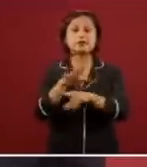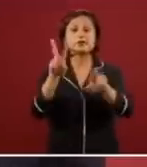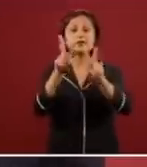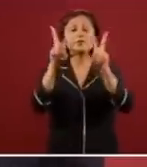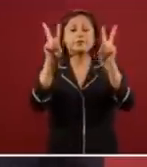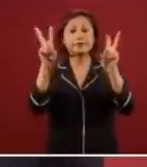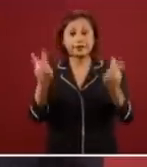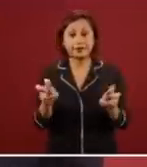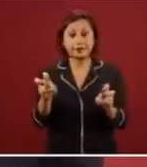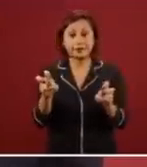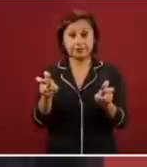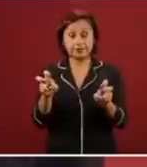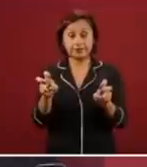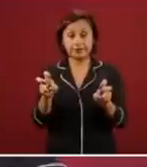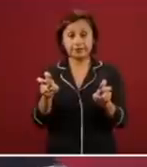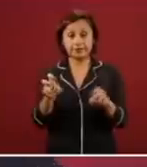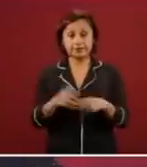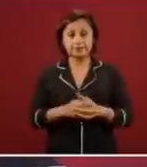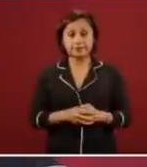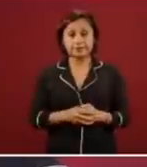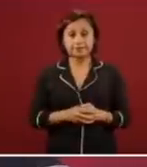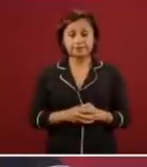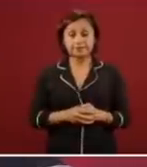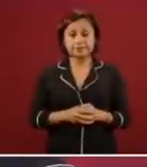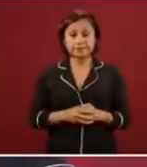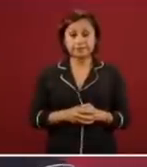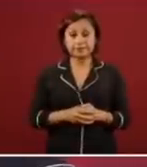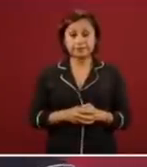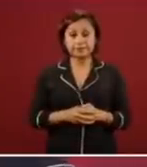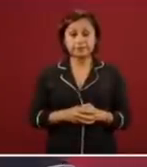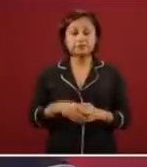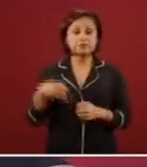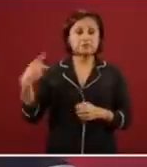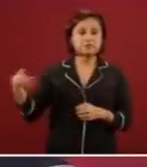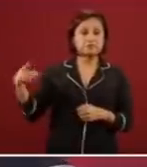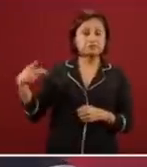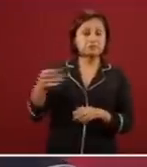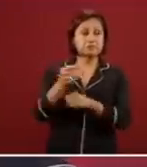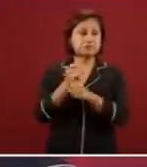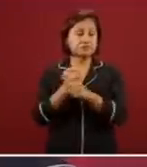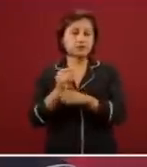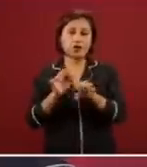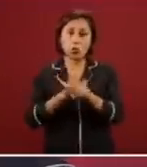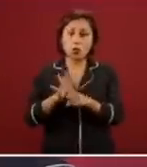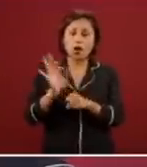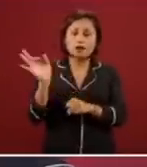qué tipo de investigación está llevando a cabo.